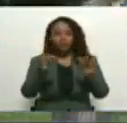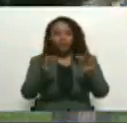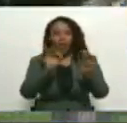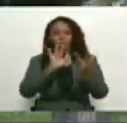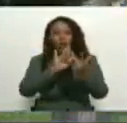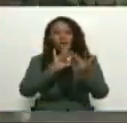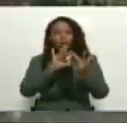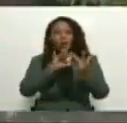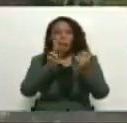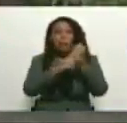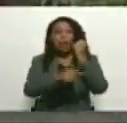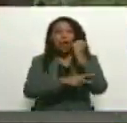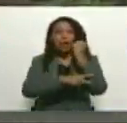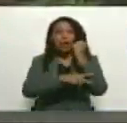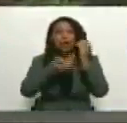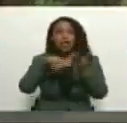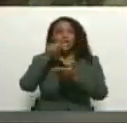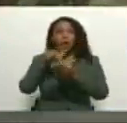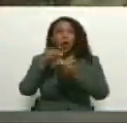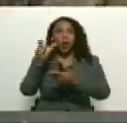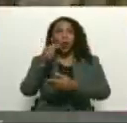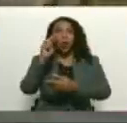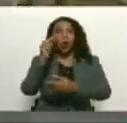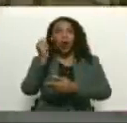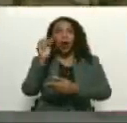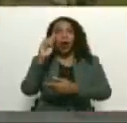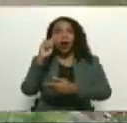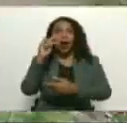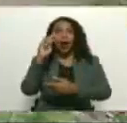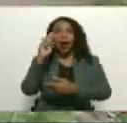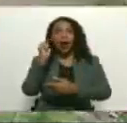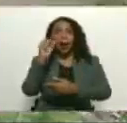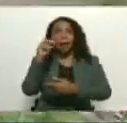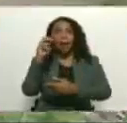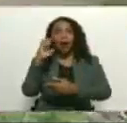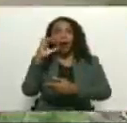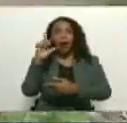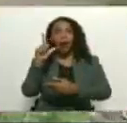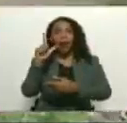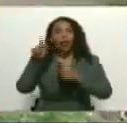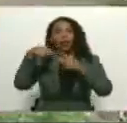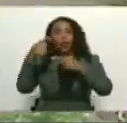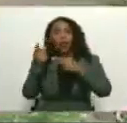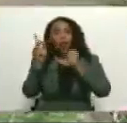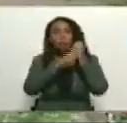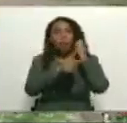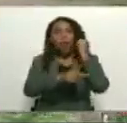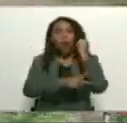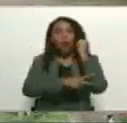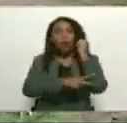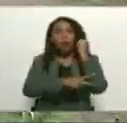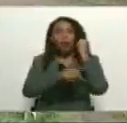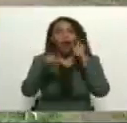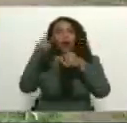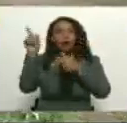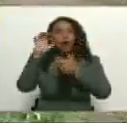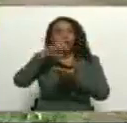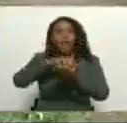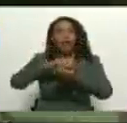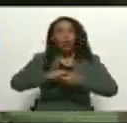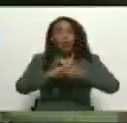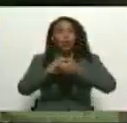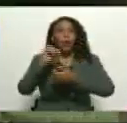el Parque Nacional Guaramacal y el Parque Nacional Sierra Nevada, ahorita en el Parque Nacional Ramal de Calderas. Entonces, a partir del año 2021... ¿Eso queda en el estado Trujillo? En